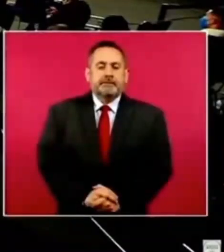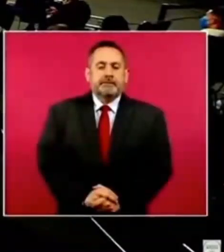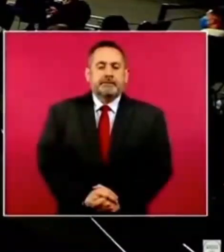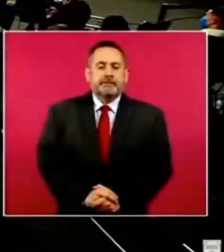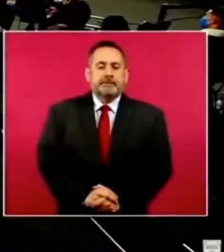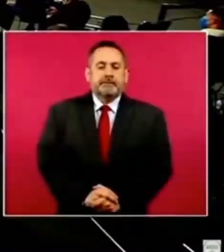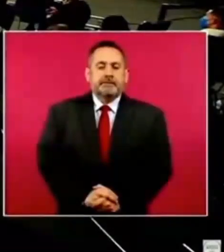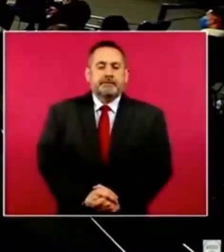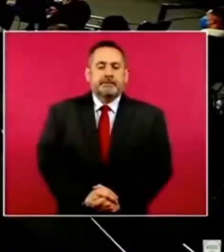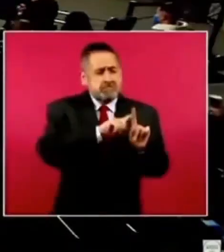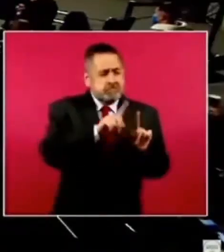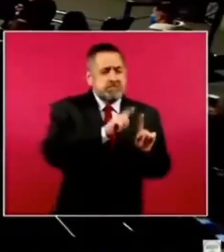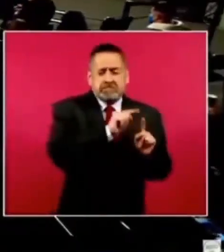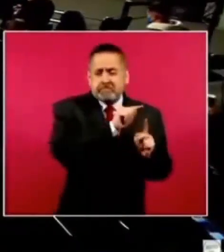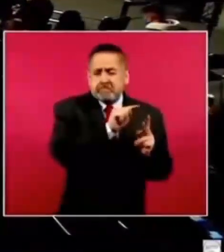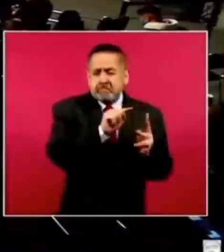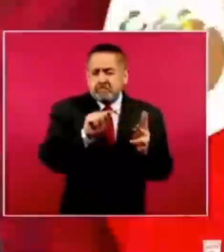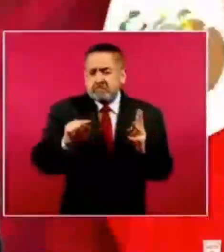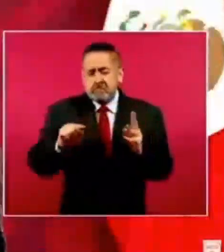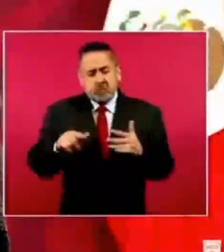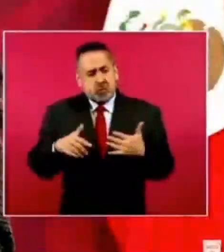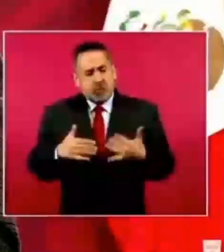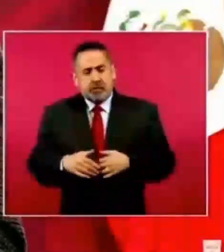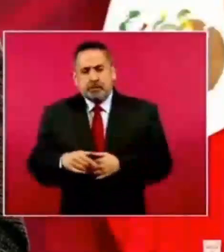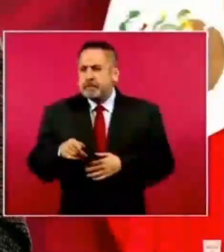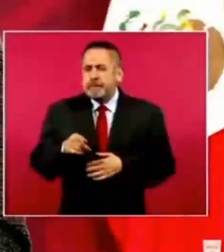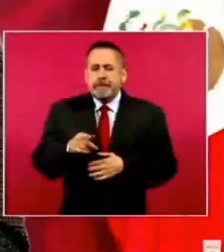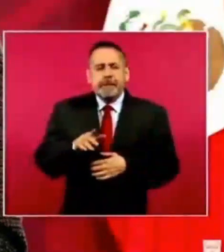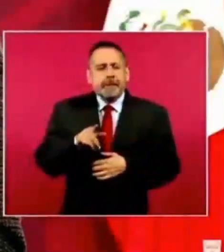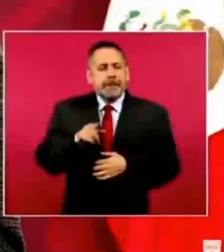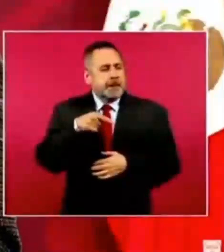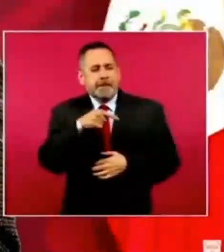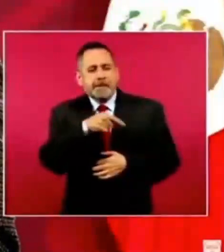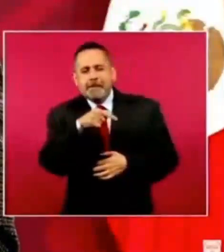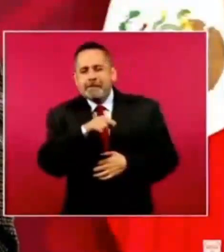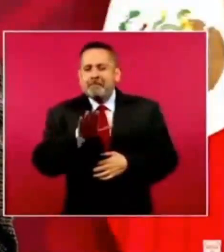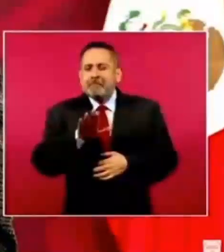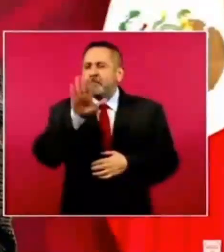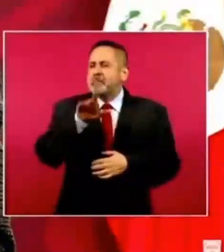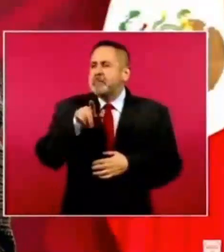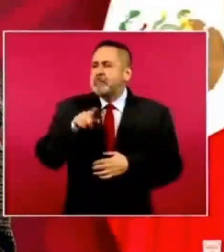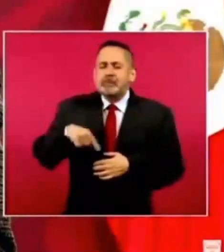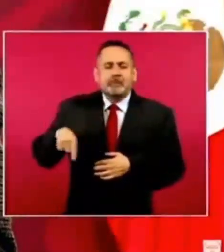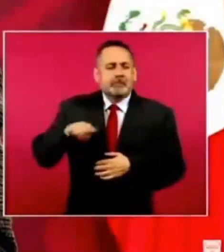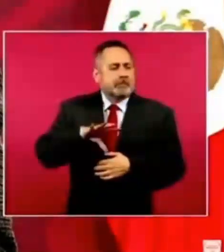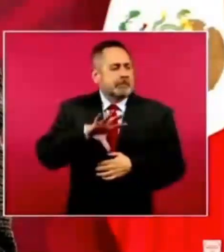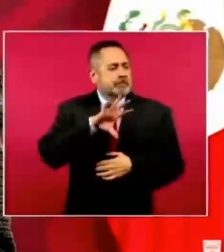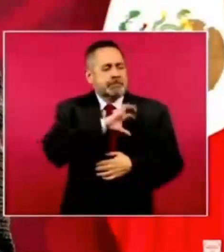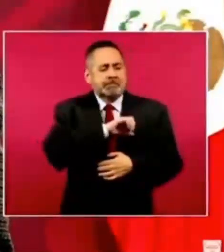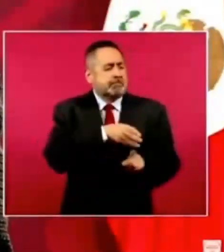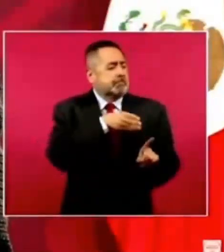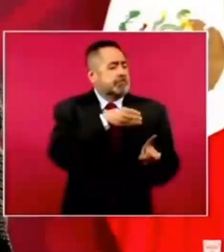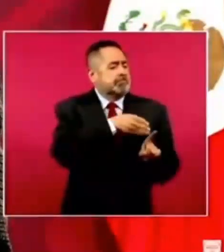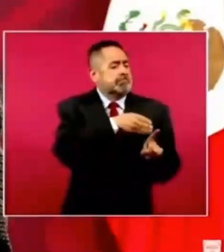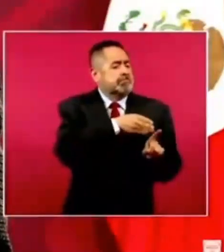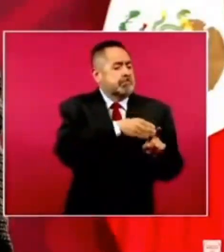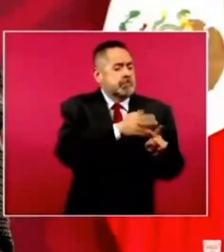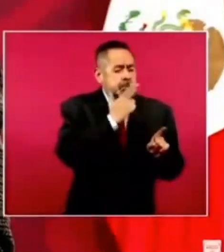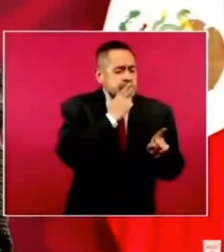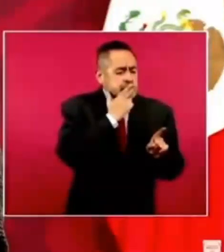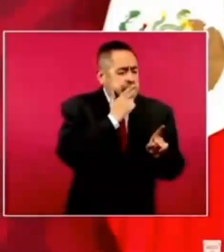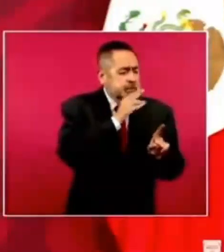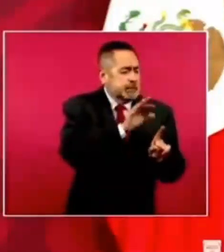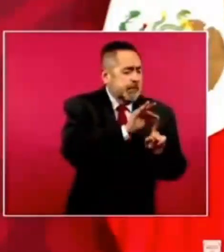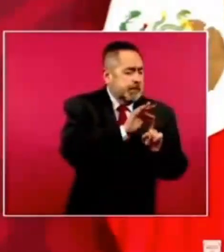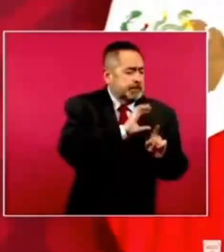y es como el favorito de los conservadores,